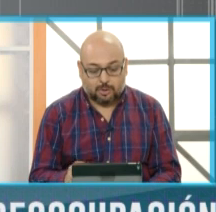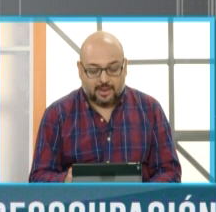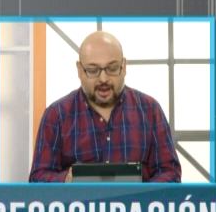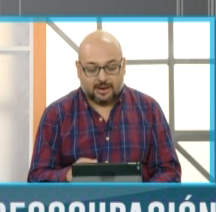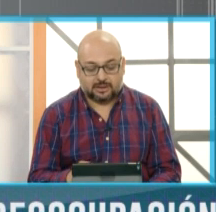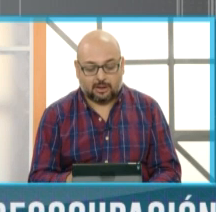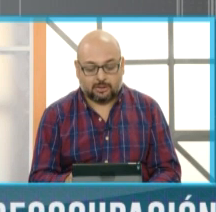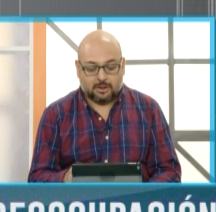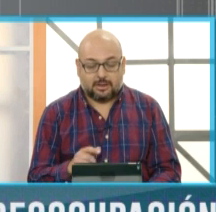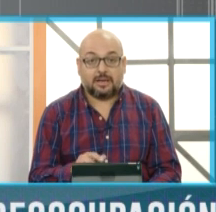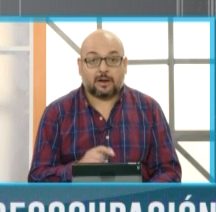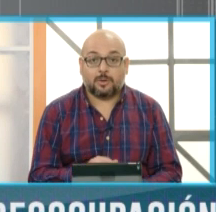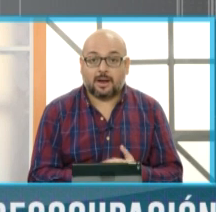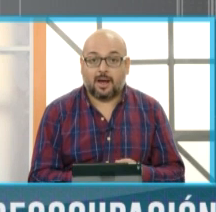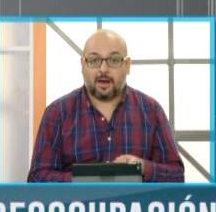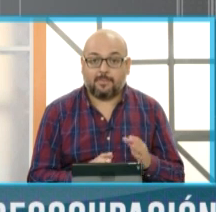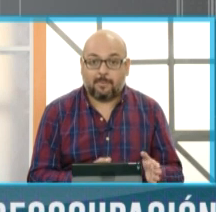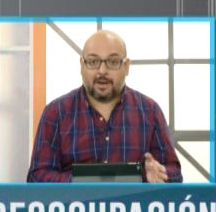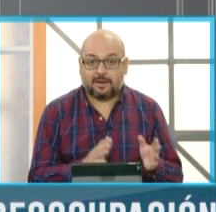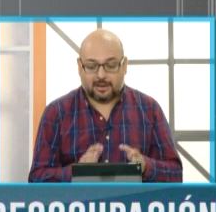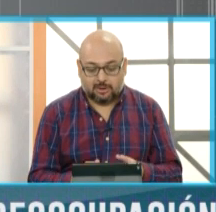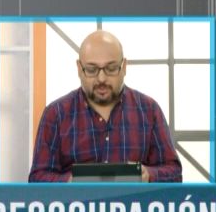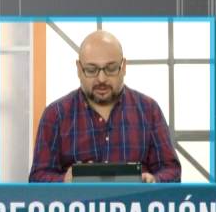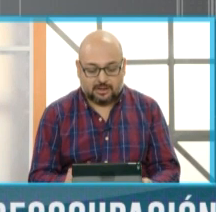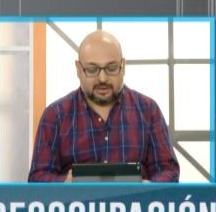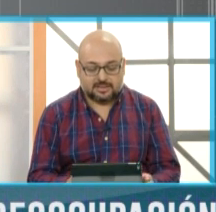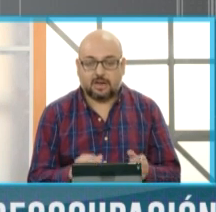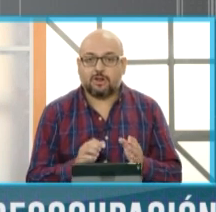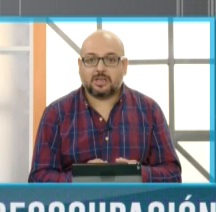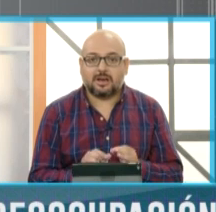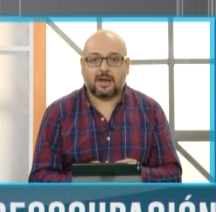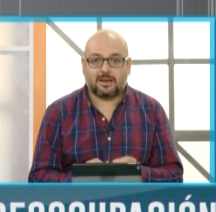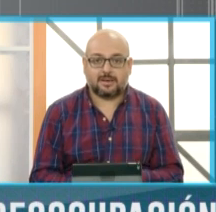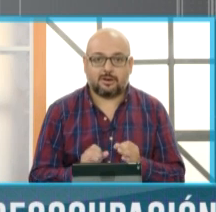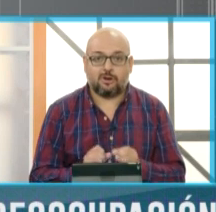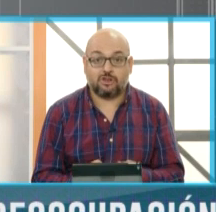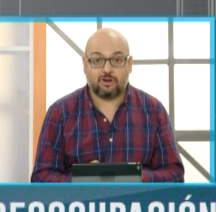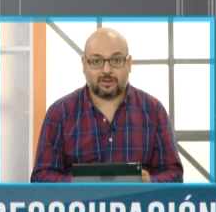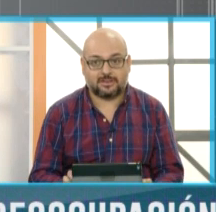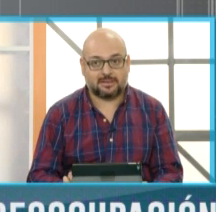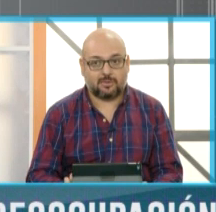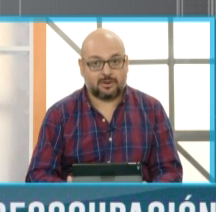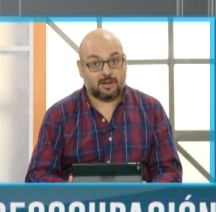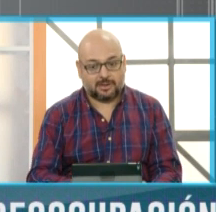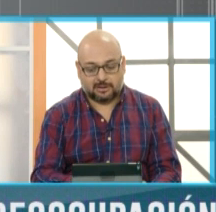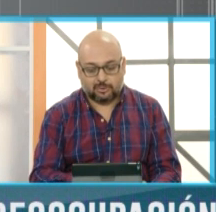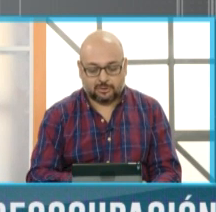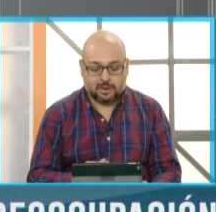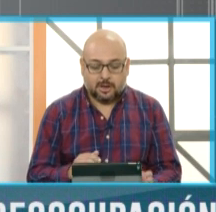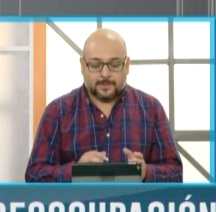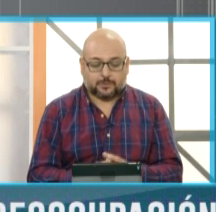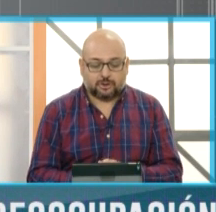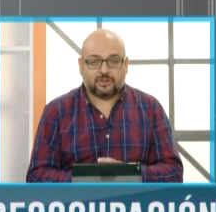dice, robada al Estado. Y arroba acá al Papa, a Radio Mitre, y le dice, no tienen cara los ñoquis. Así que bueno, estaban bastante